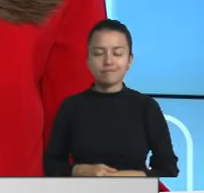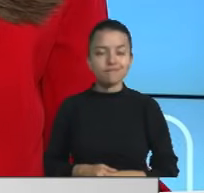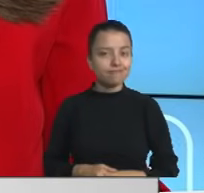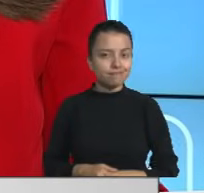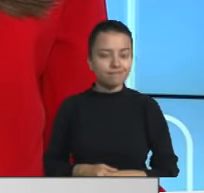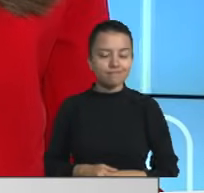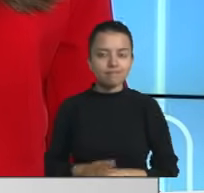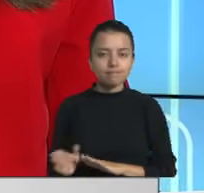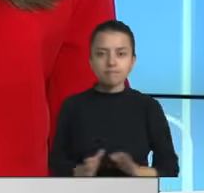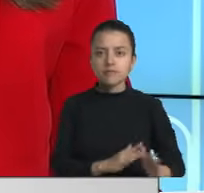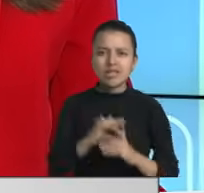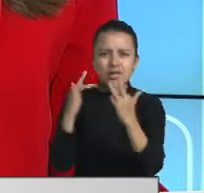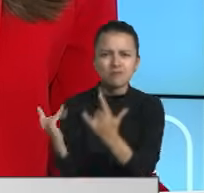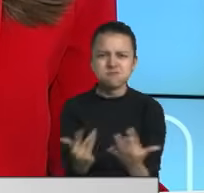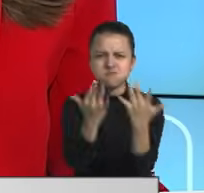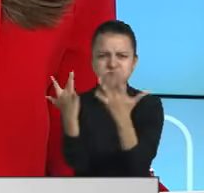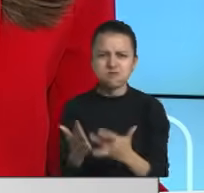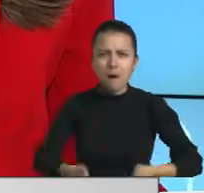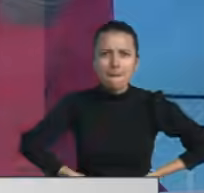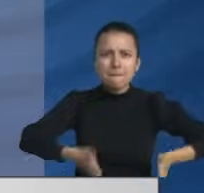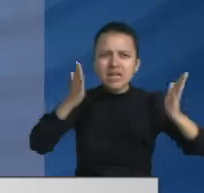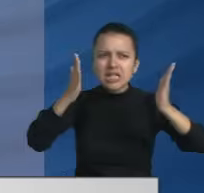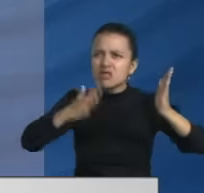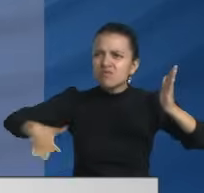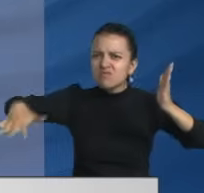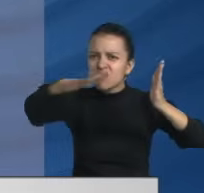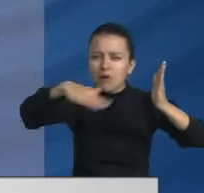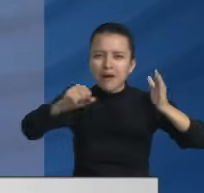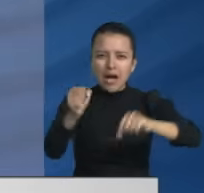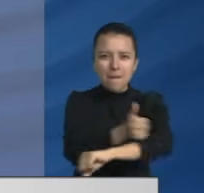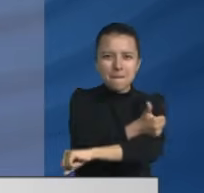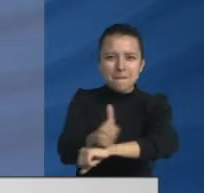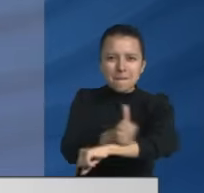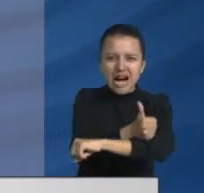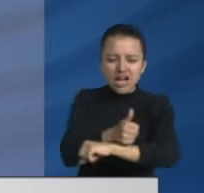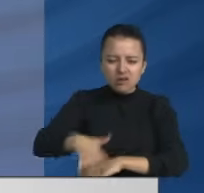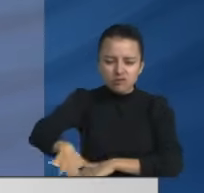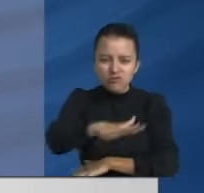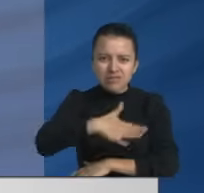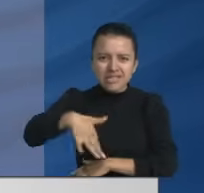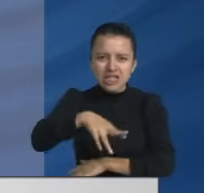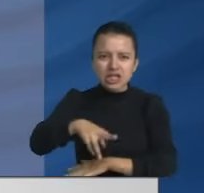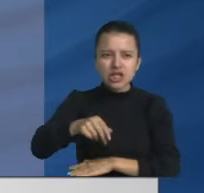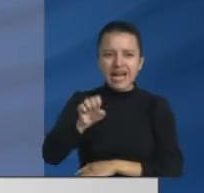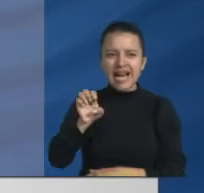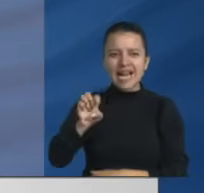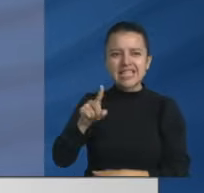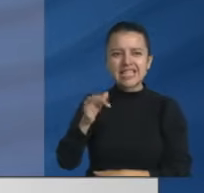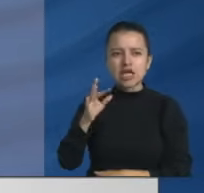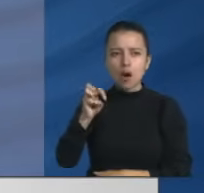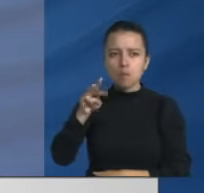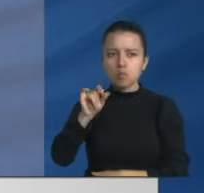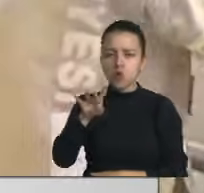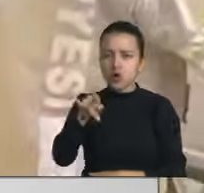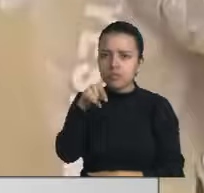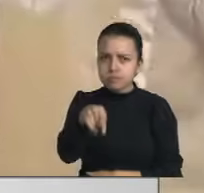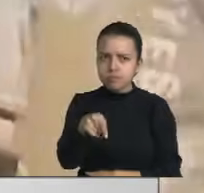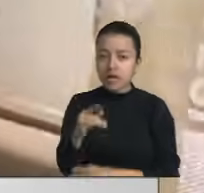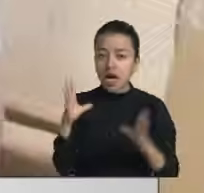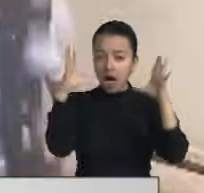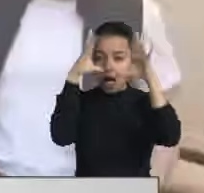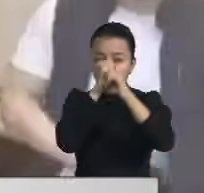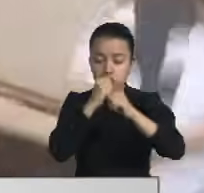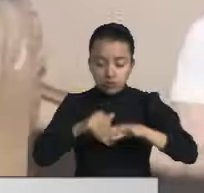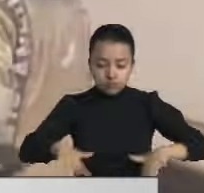Un incendio deja al menos 29 muertos en una discoteca de Estambul. La conflagración se presentó en un club nocturno de la